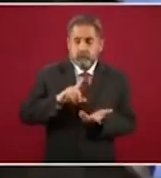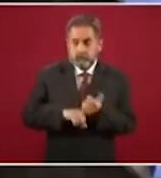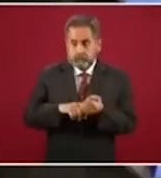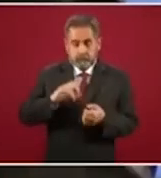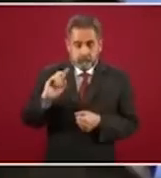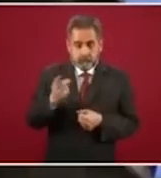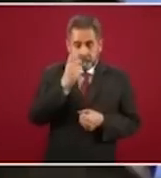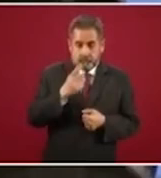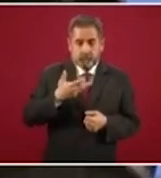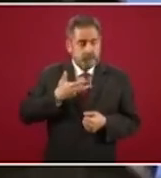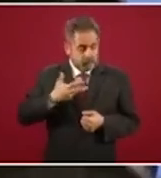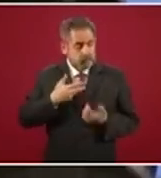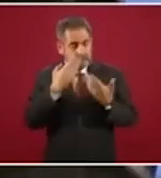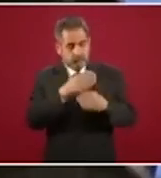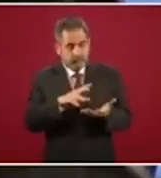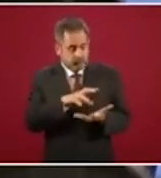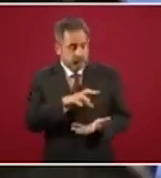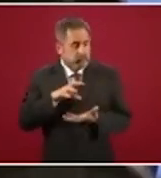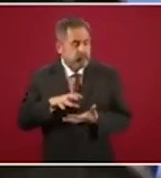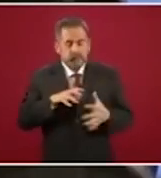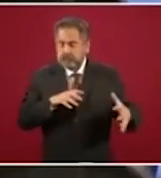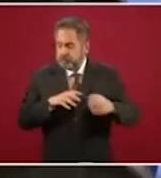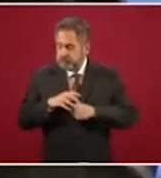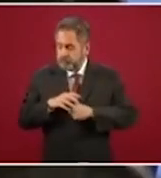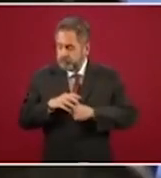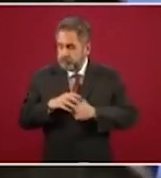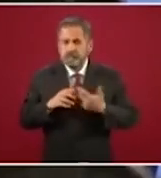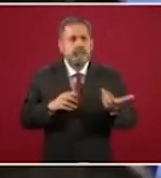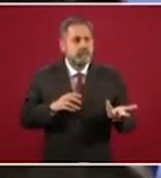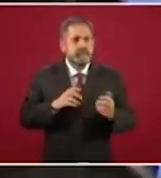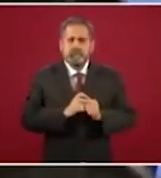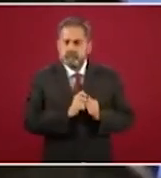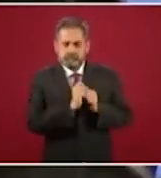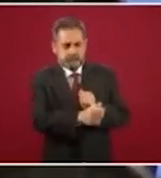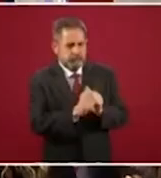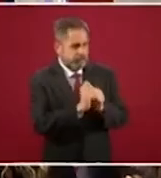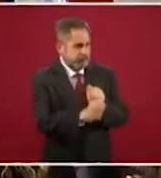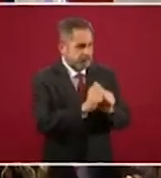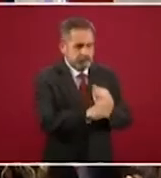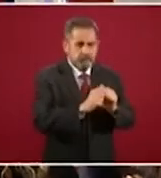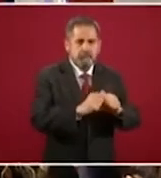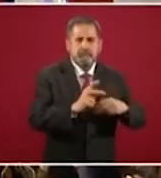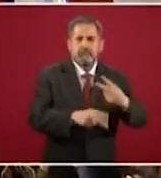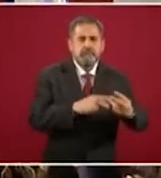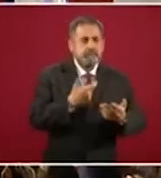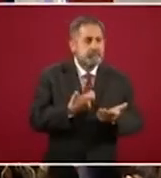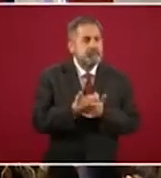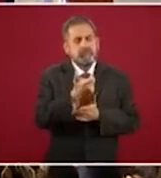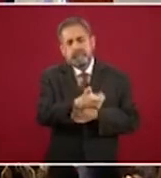en dólares, en estas cuentas aseguradas, pues destinar parte de